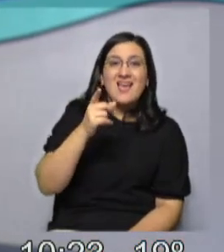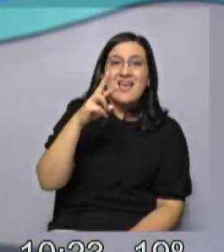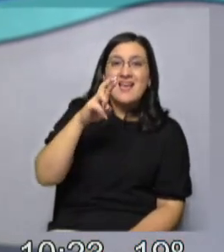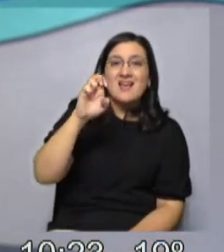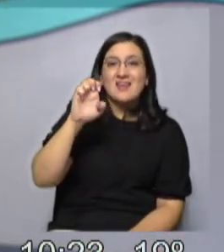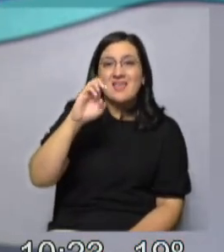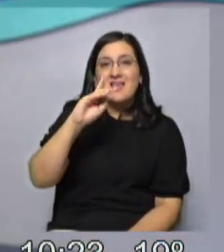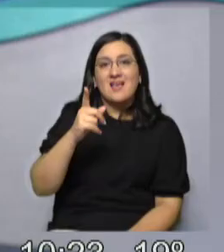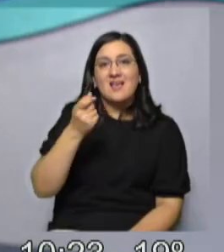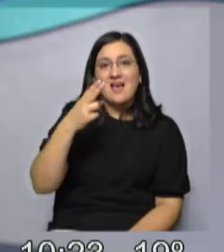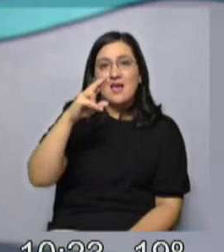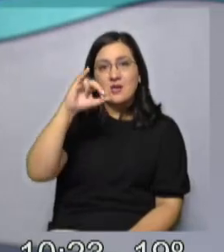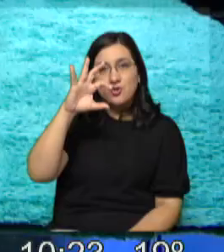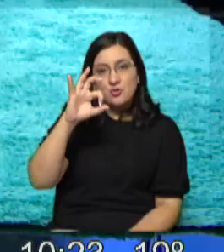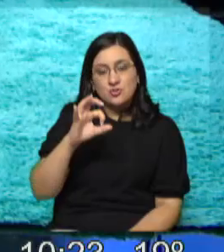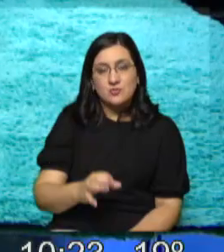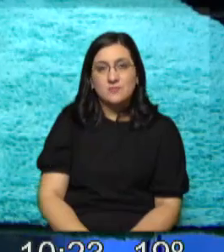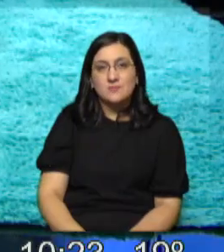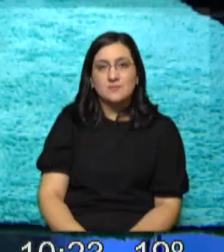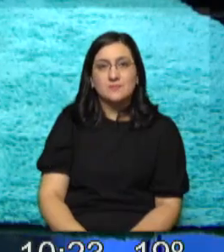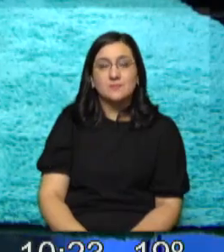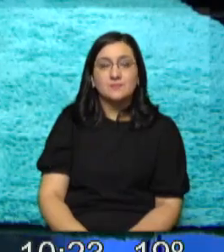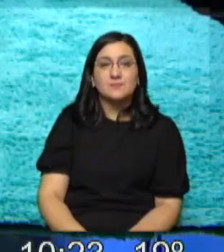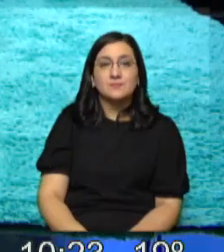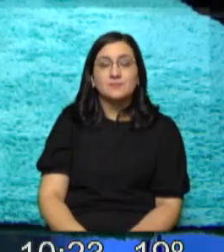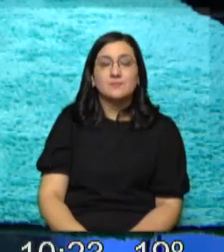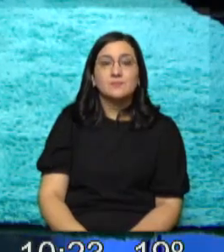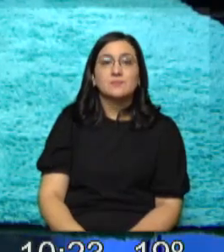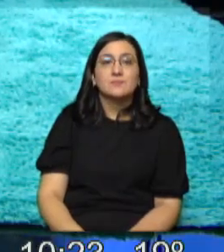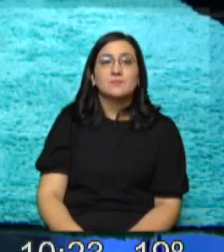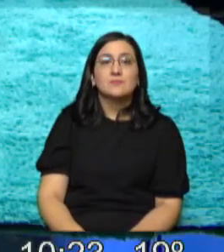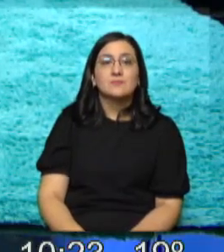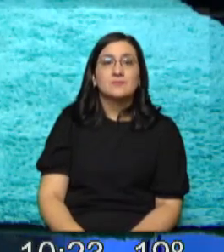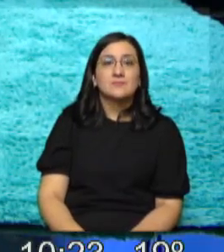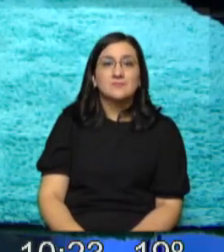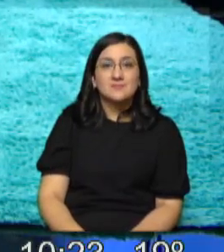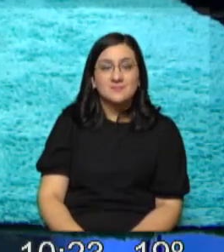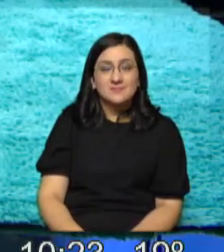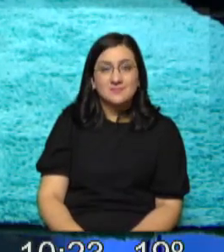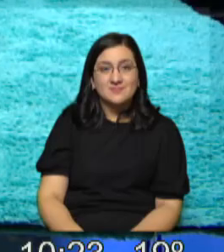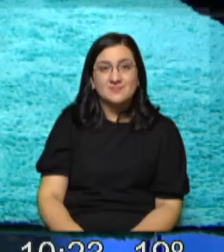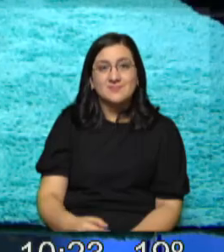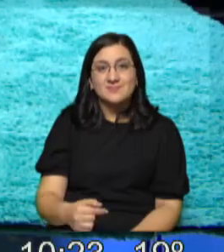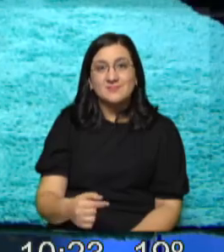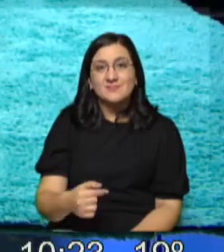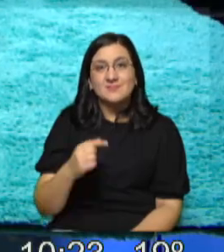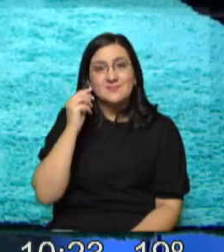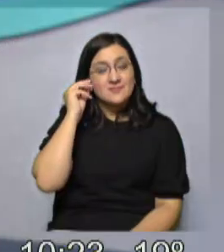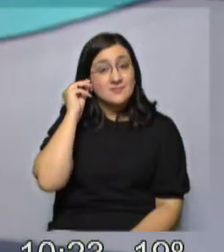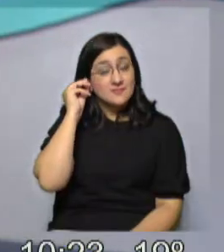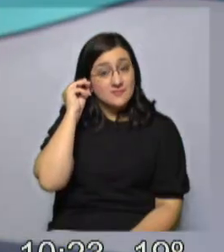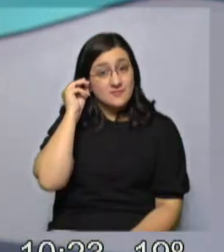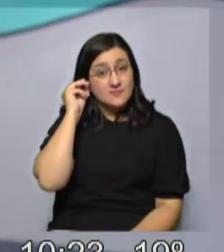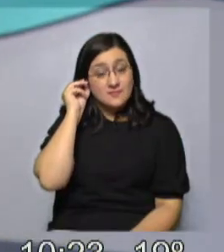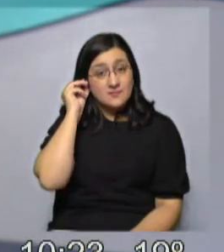vez más complicada, sobre todo en el plano afectivo. Completamente. No quiero yo me acordé de Gregorio Pérez. Esperá, no yo quiero también irme sin